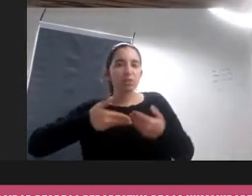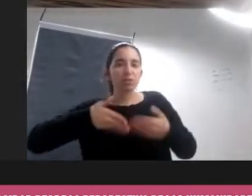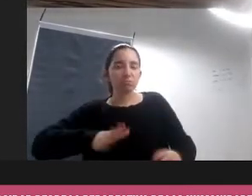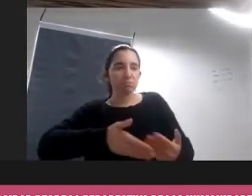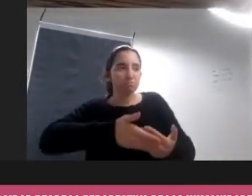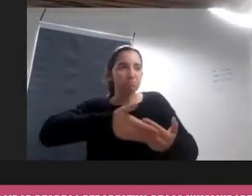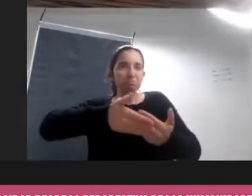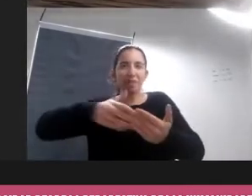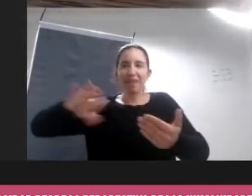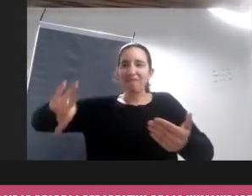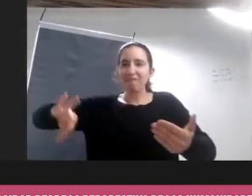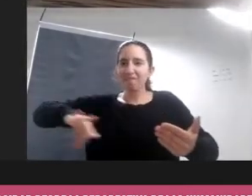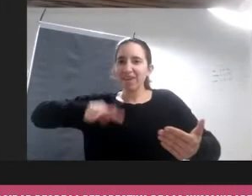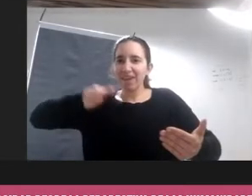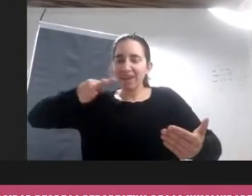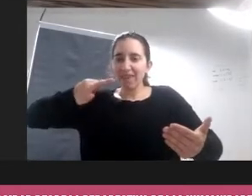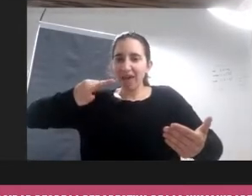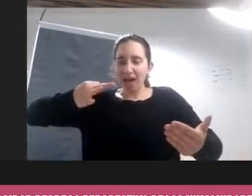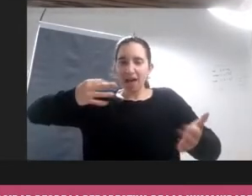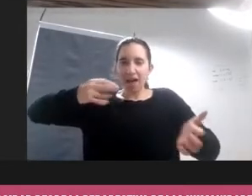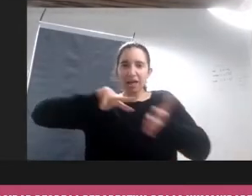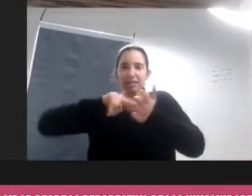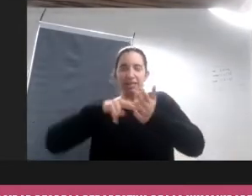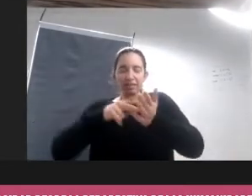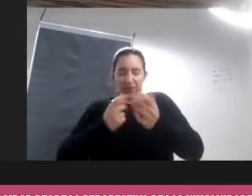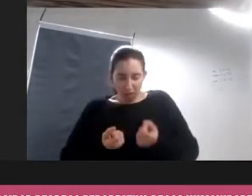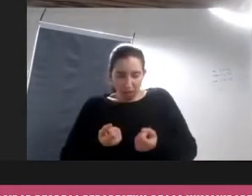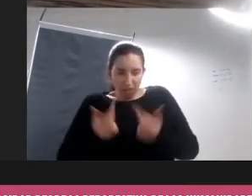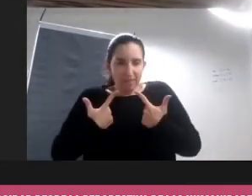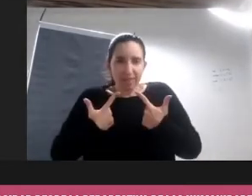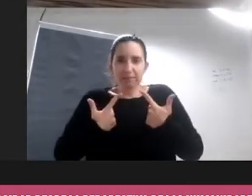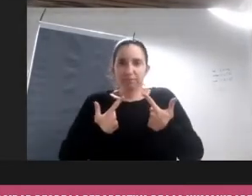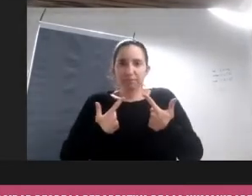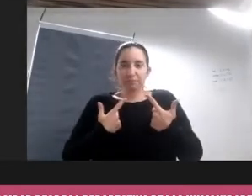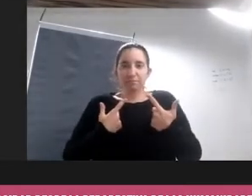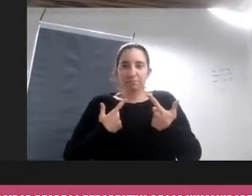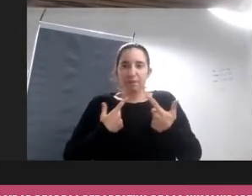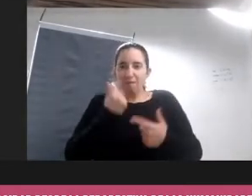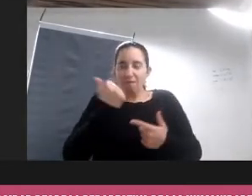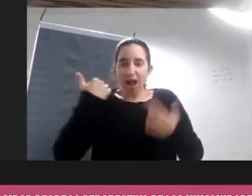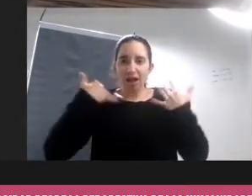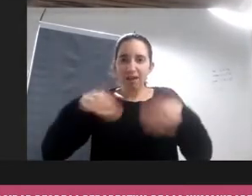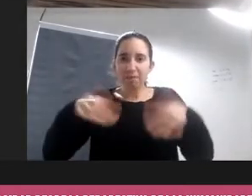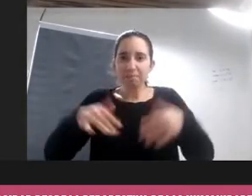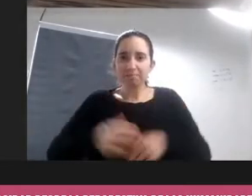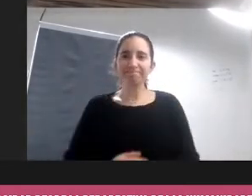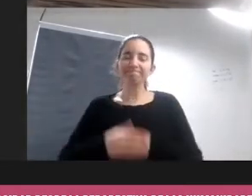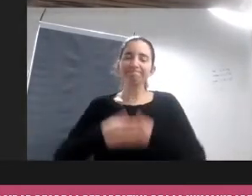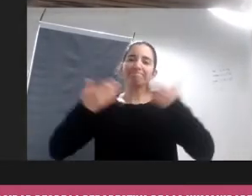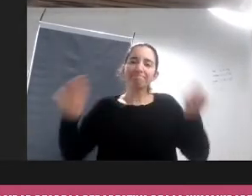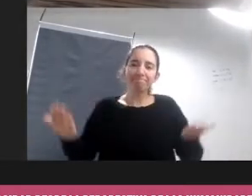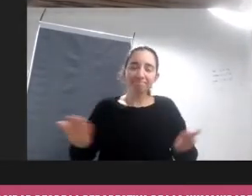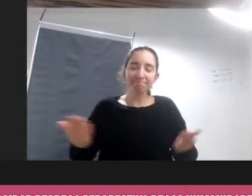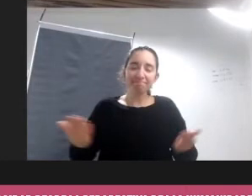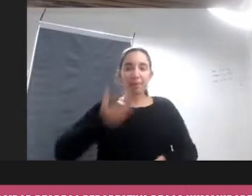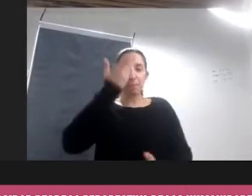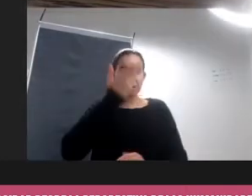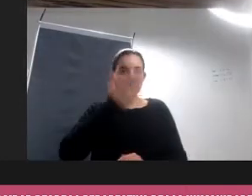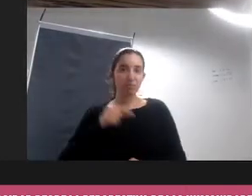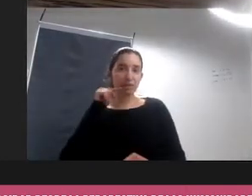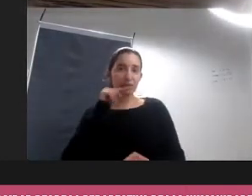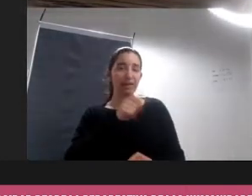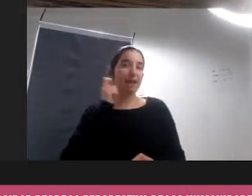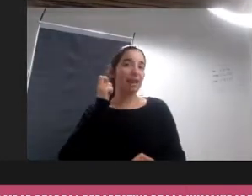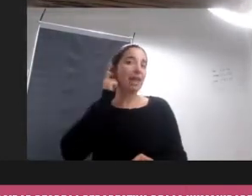tenía un sentido en mi vida, ¿no? ¿Con esto qué quiero decir? Ese chico que vivió 18